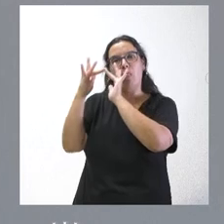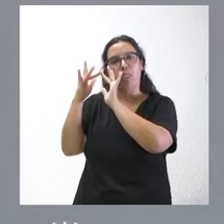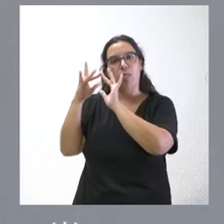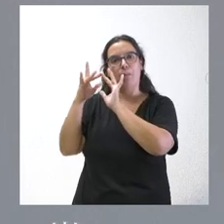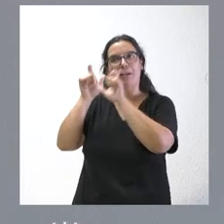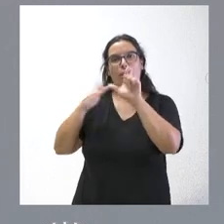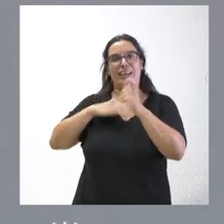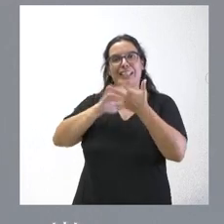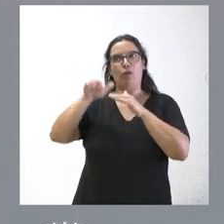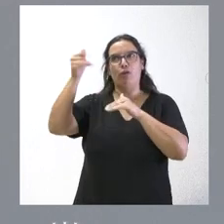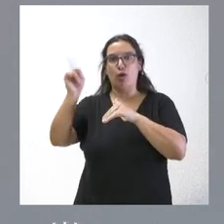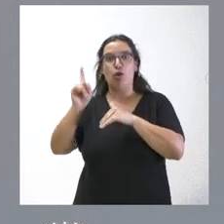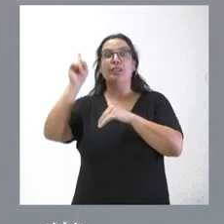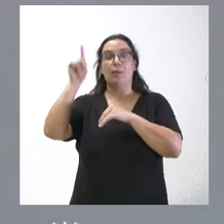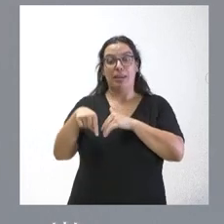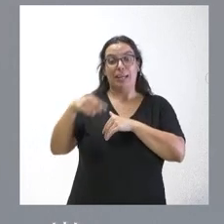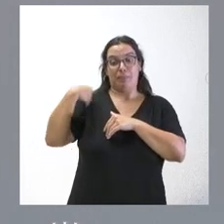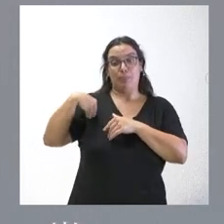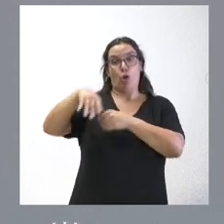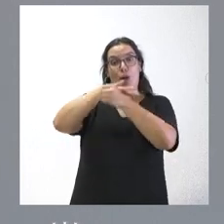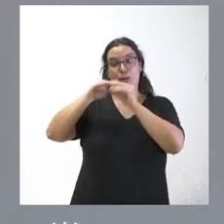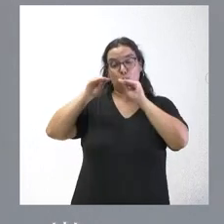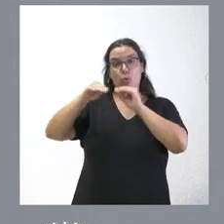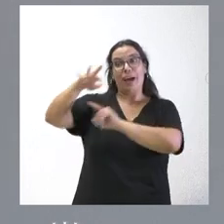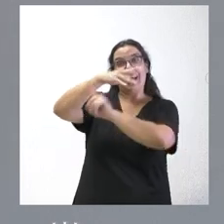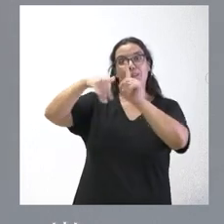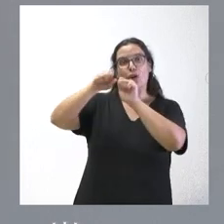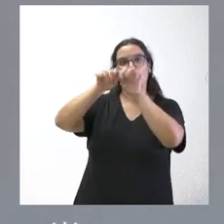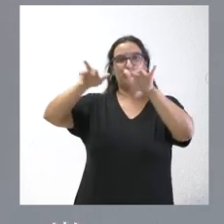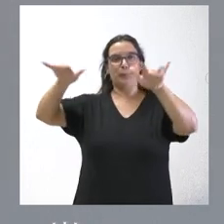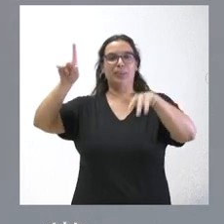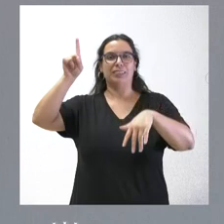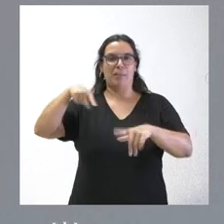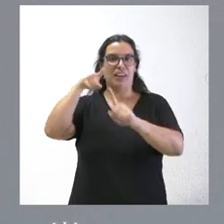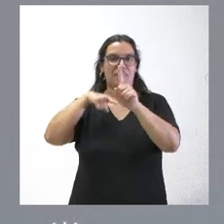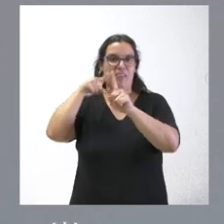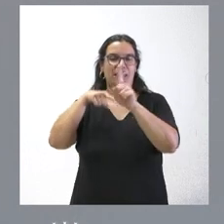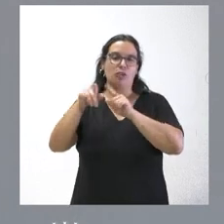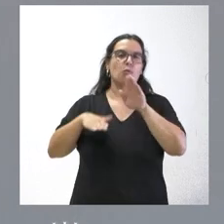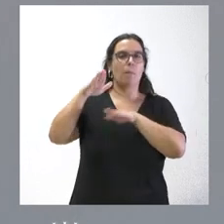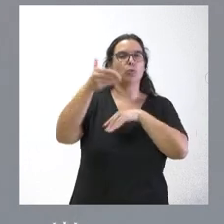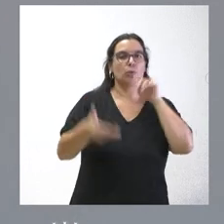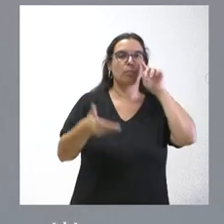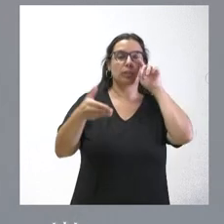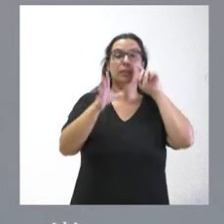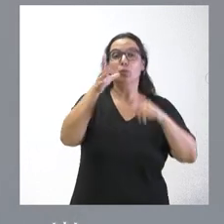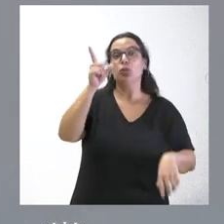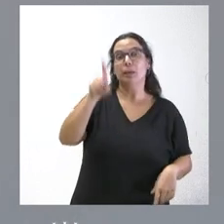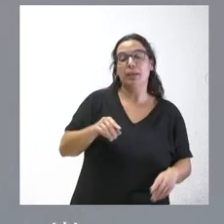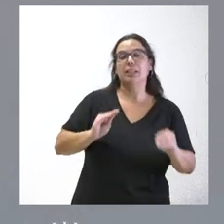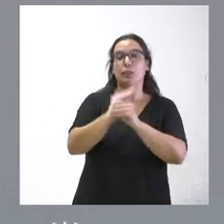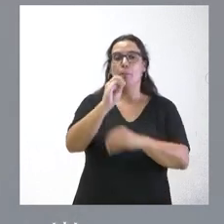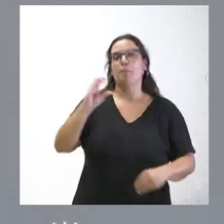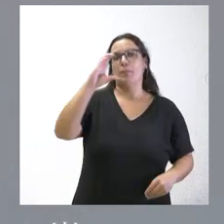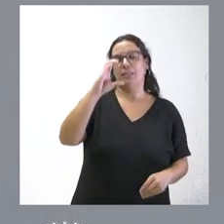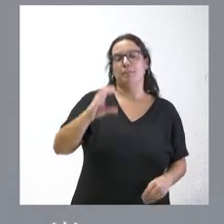también que comunican desde estas personas de las comunidades con su entorno en los sitios que tienen tanta referencias es un paso importante y por eso también la aportación es más